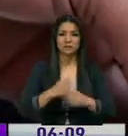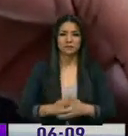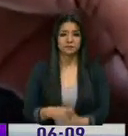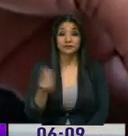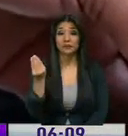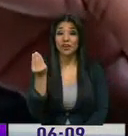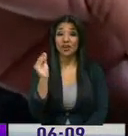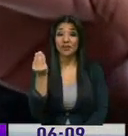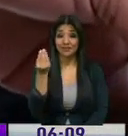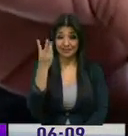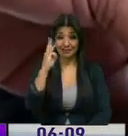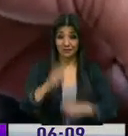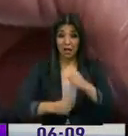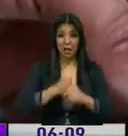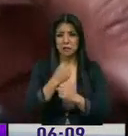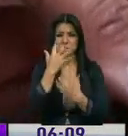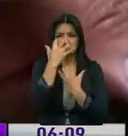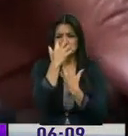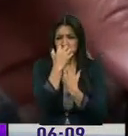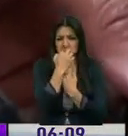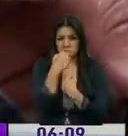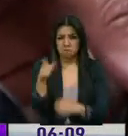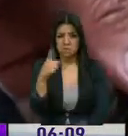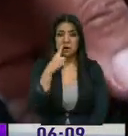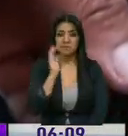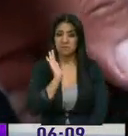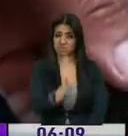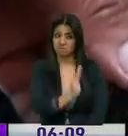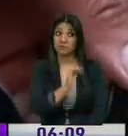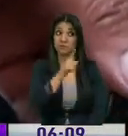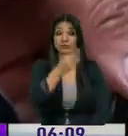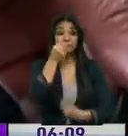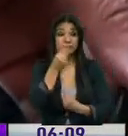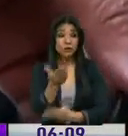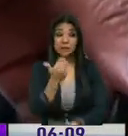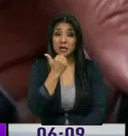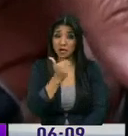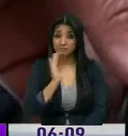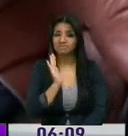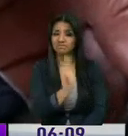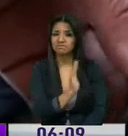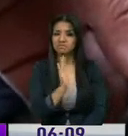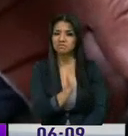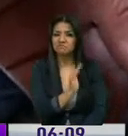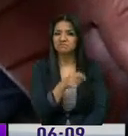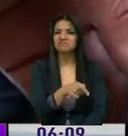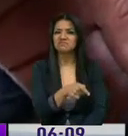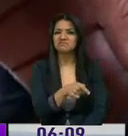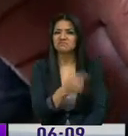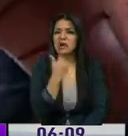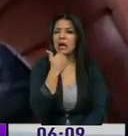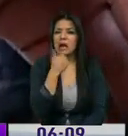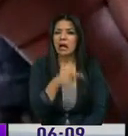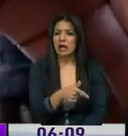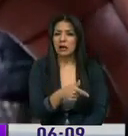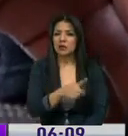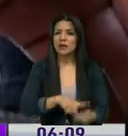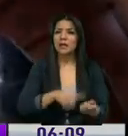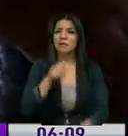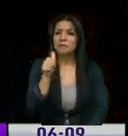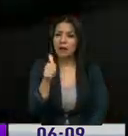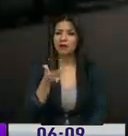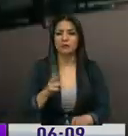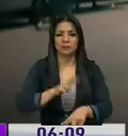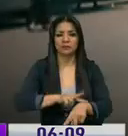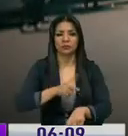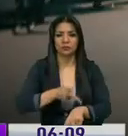quería hablar porque la había amenazado, que donde ella decía algo le iba a hacer algo a la hermana y al